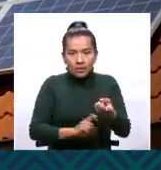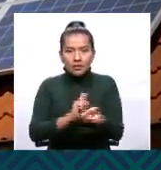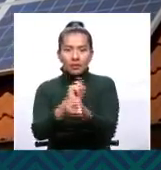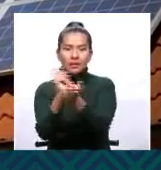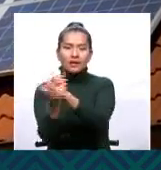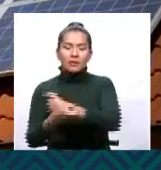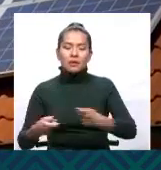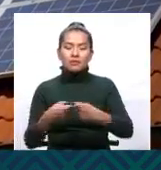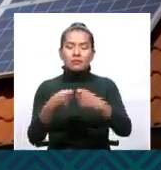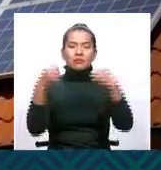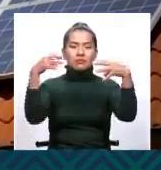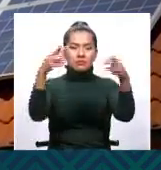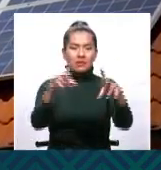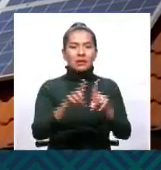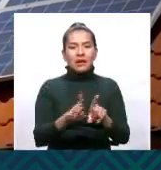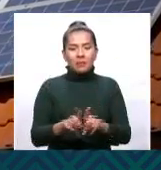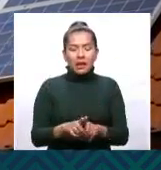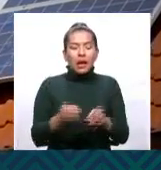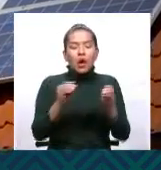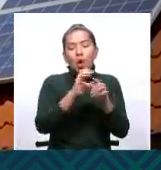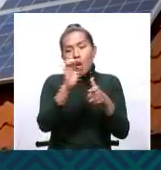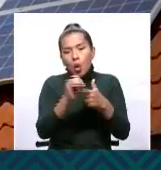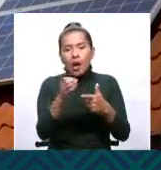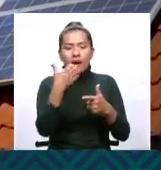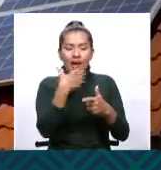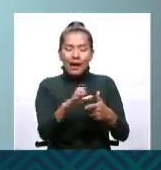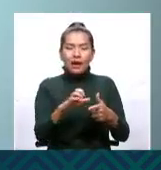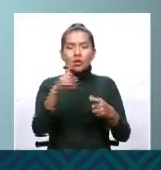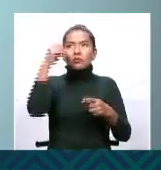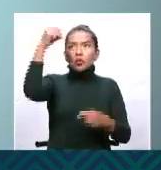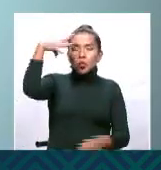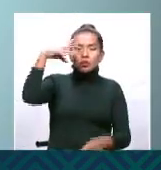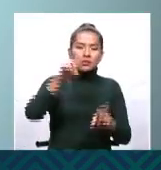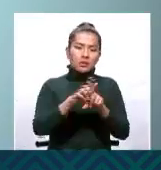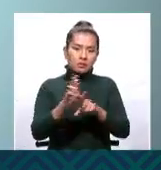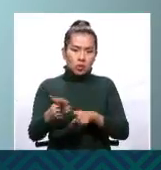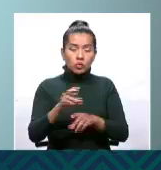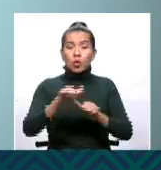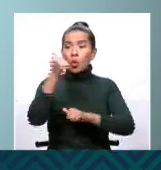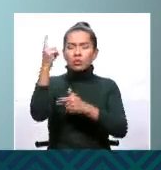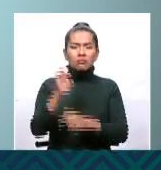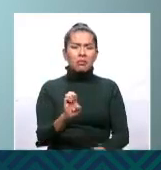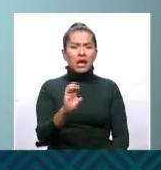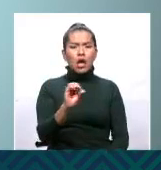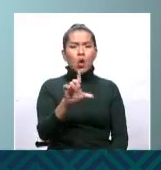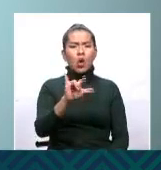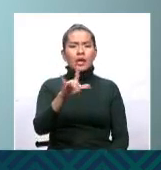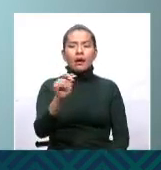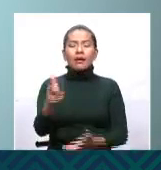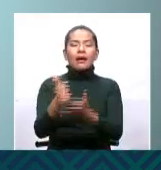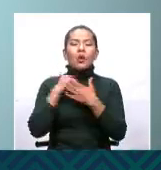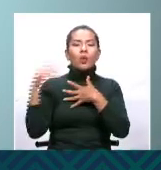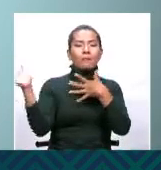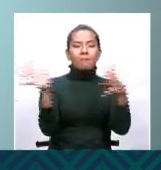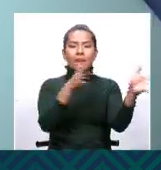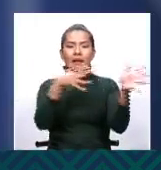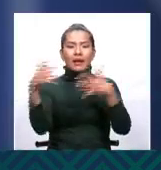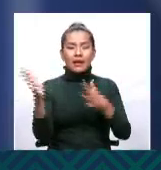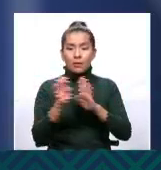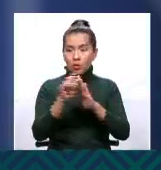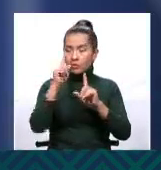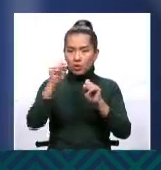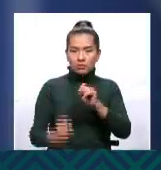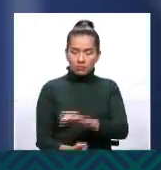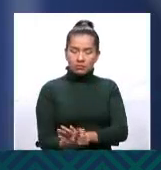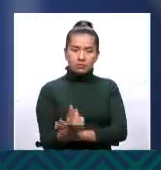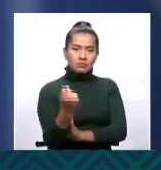en energía térmica para calentar la casa o encender la luz. La energía eólica proviene del viento. Por ejemplo, estos